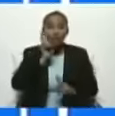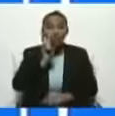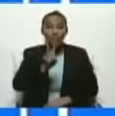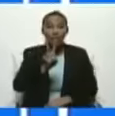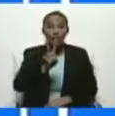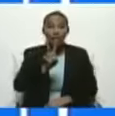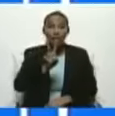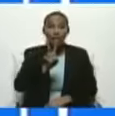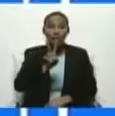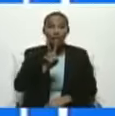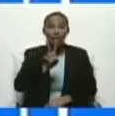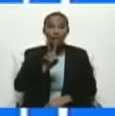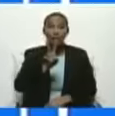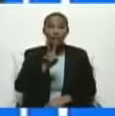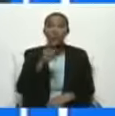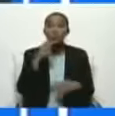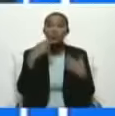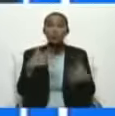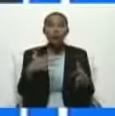a ese toro salir.